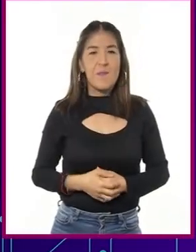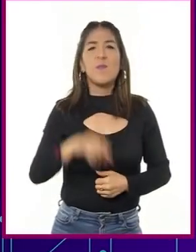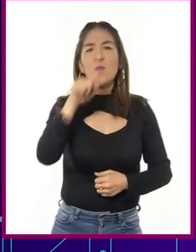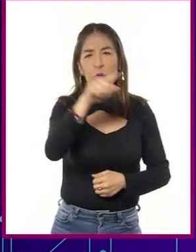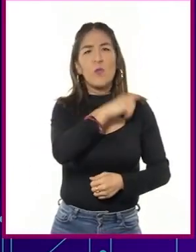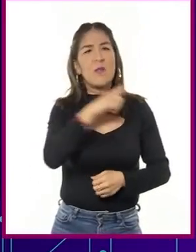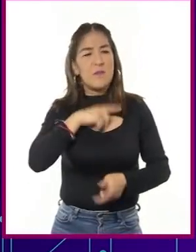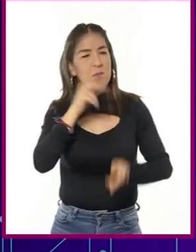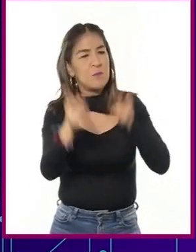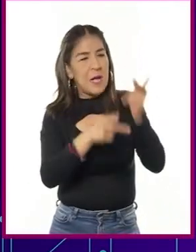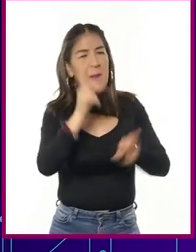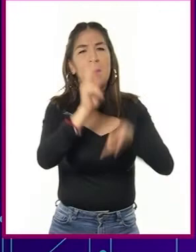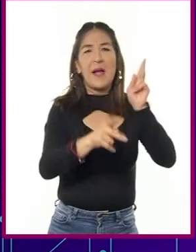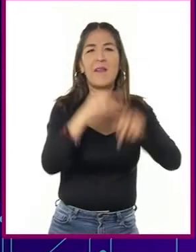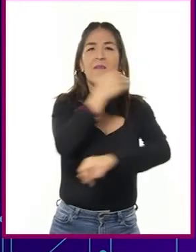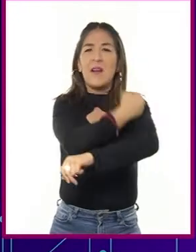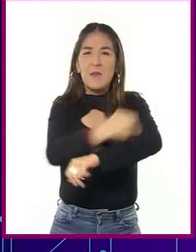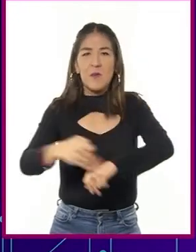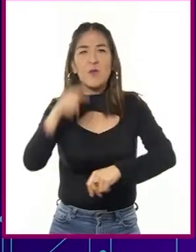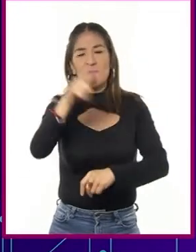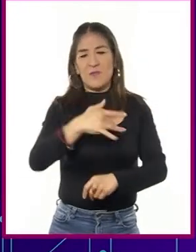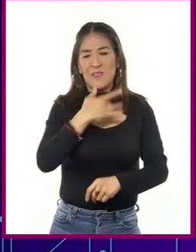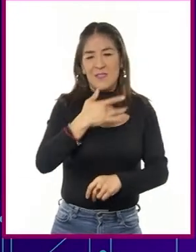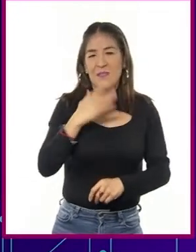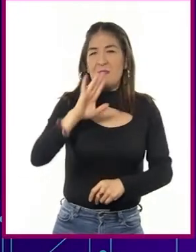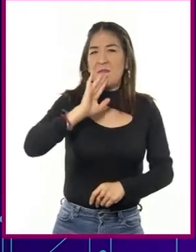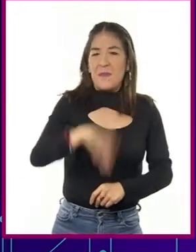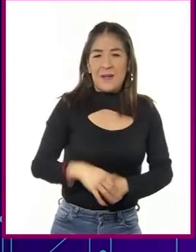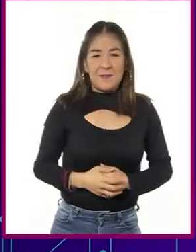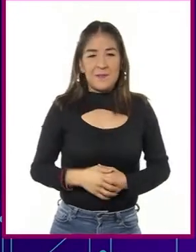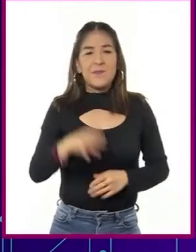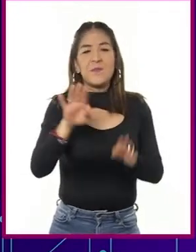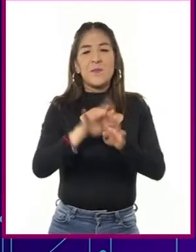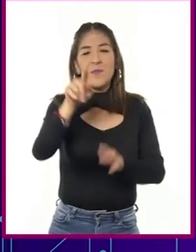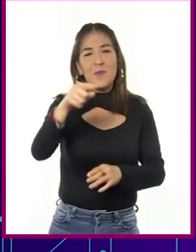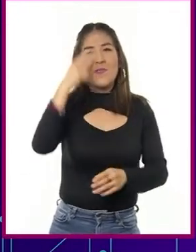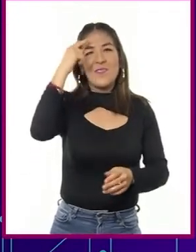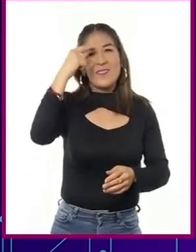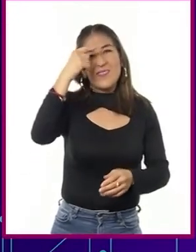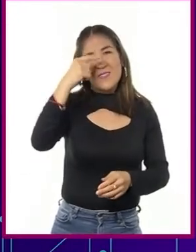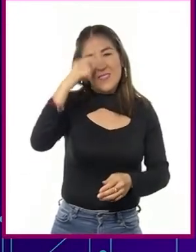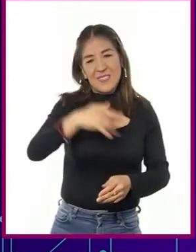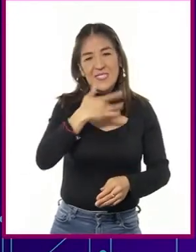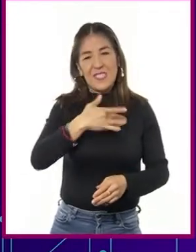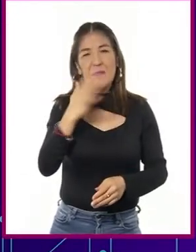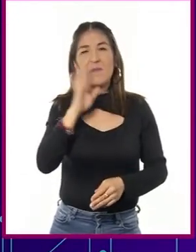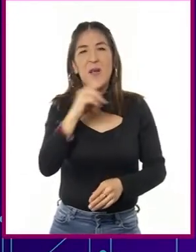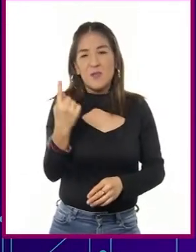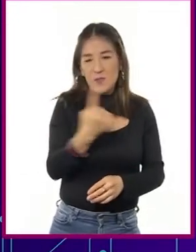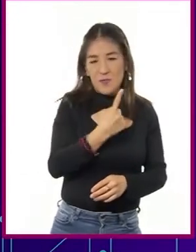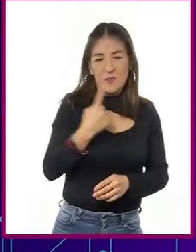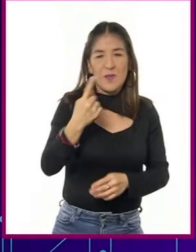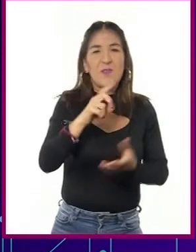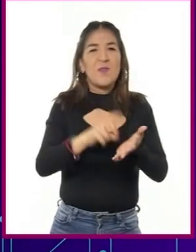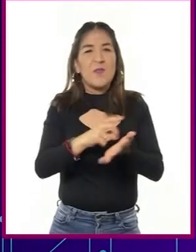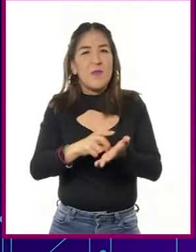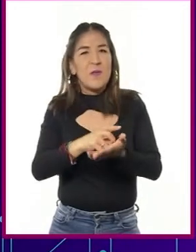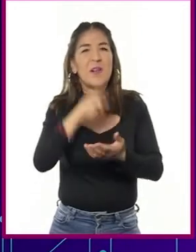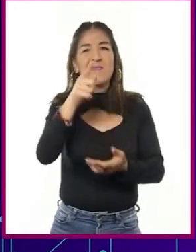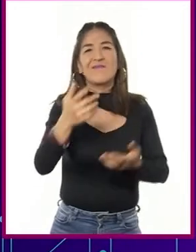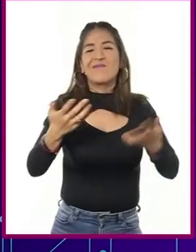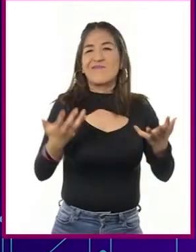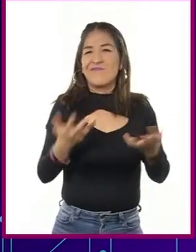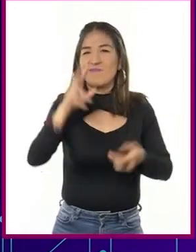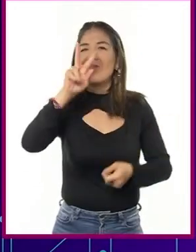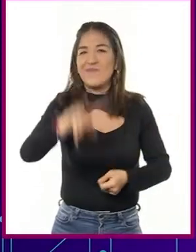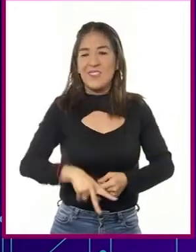pura decadencia. En serio, nunca quieres estar ahí. Crea el peor efecto sobre ti como persona, como ninguna otra droga.